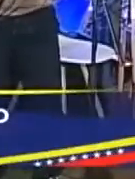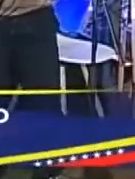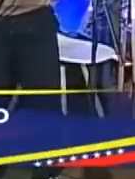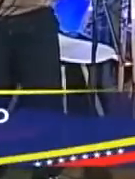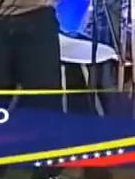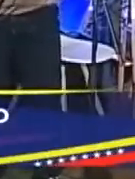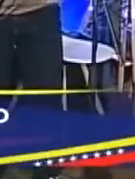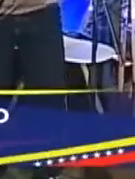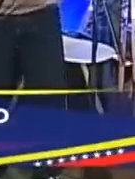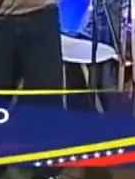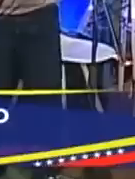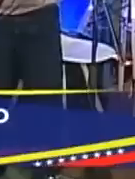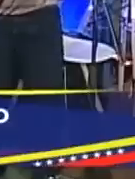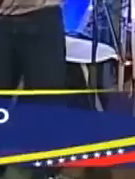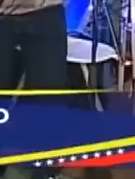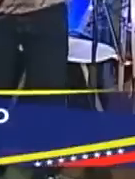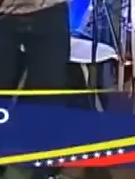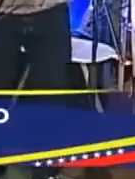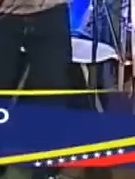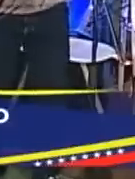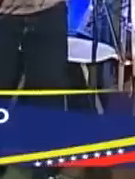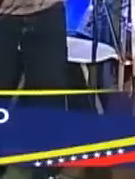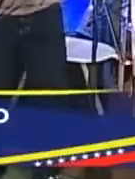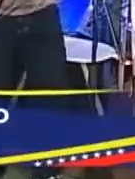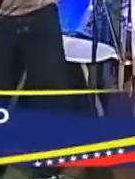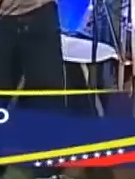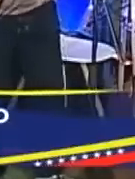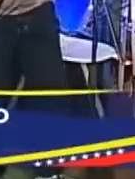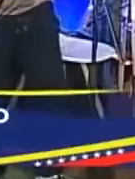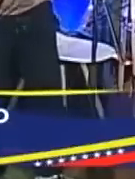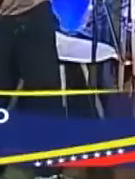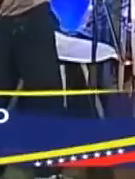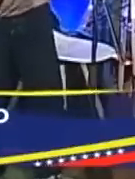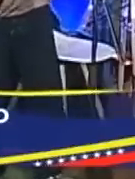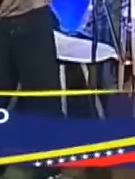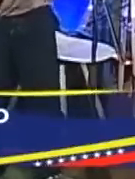Bolívar también volvió a liberar a su pueblo.